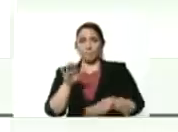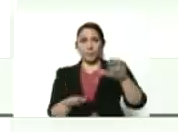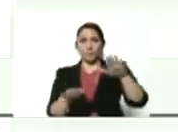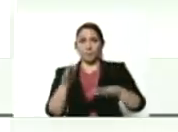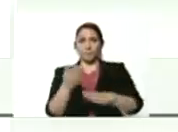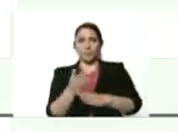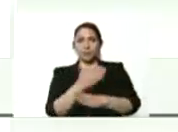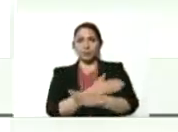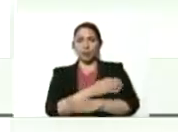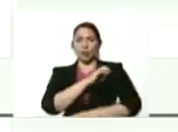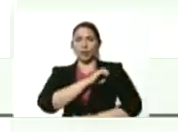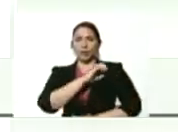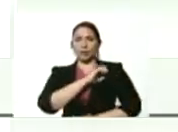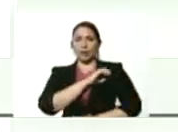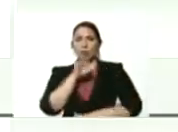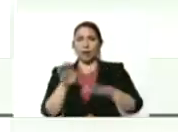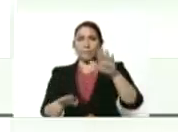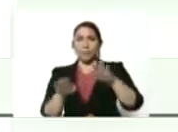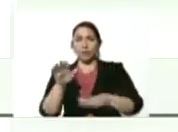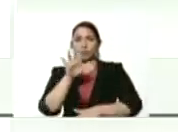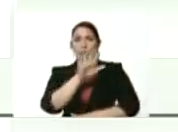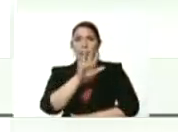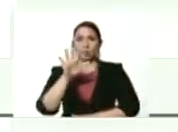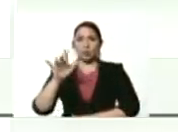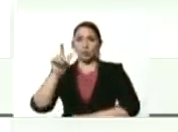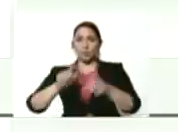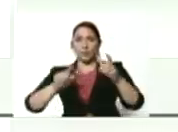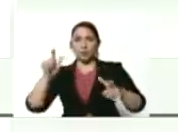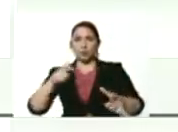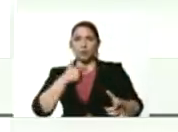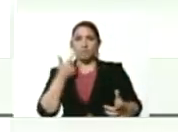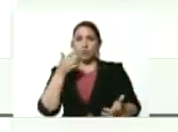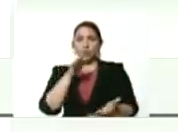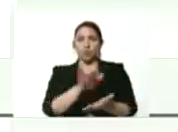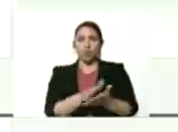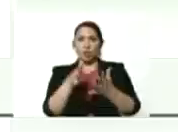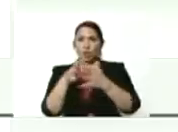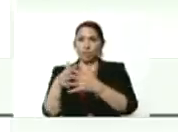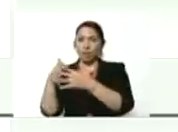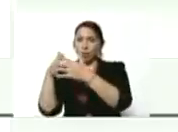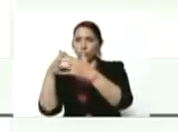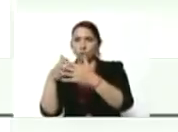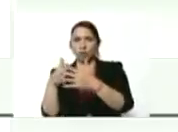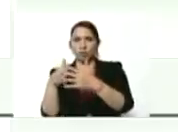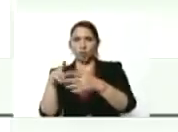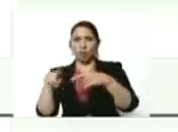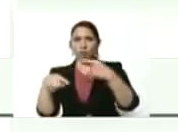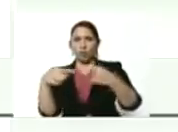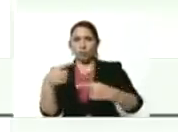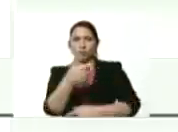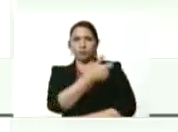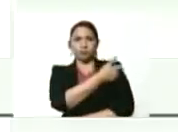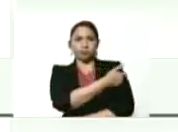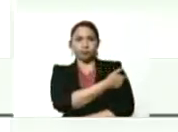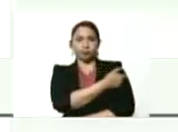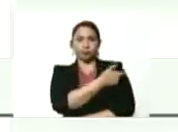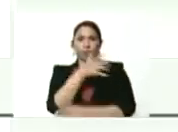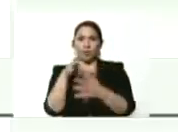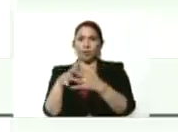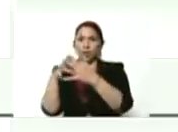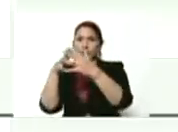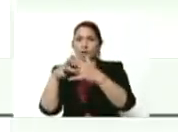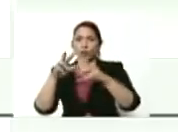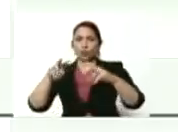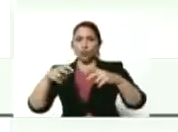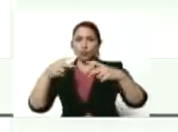pasado enero que al menos 55 personas murieron en Estados Unidos tras recibir la vacuna estadounidense